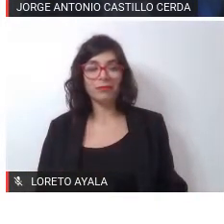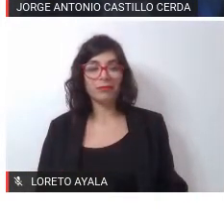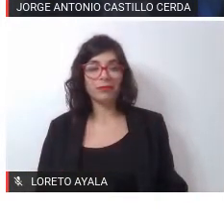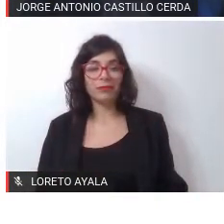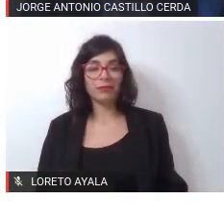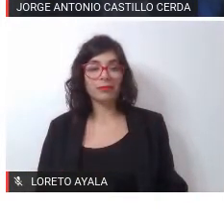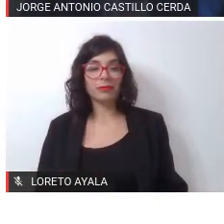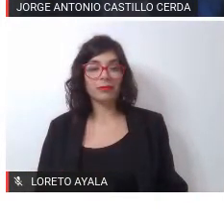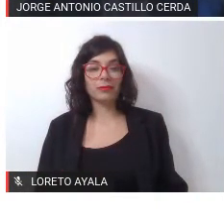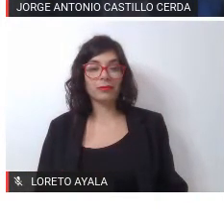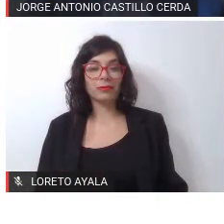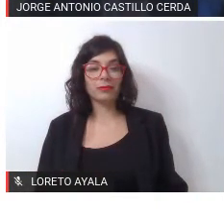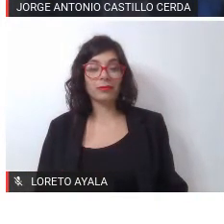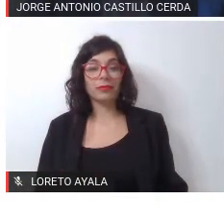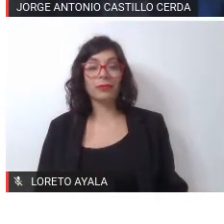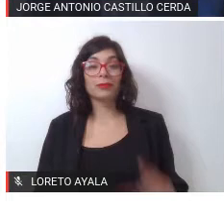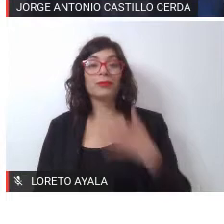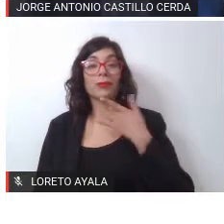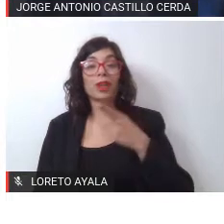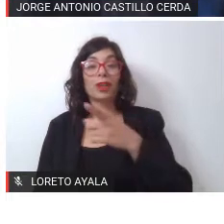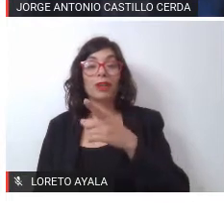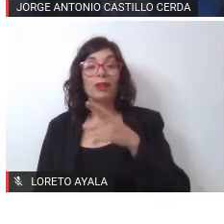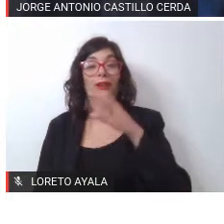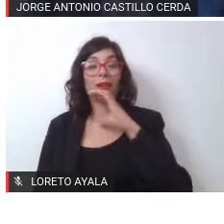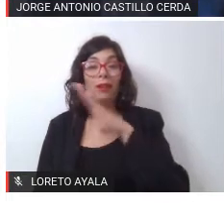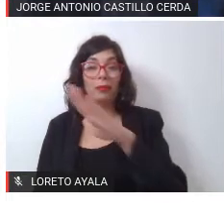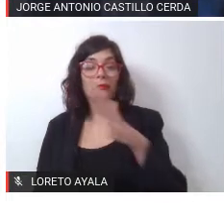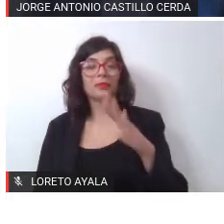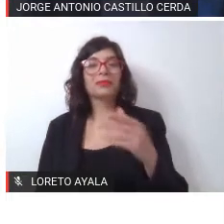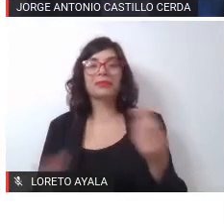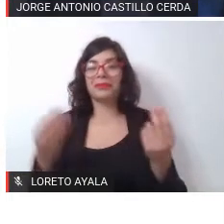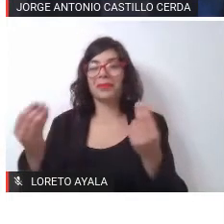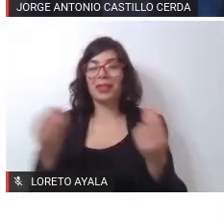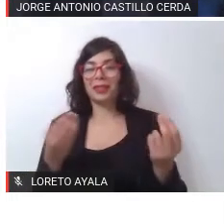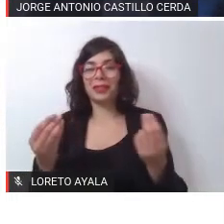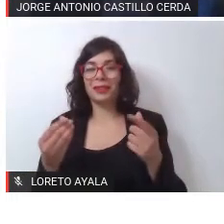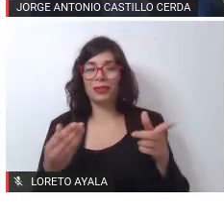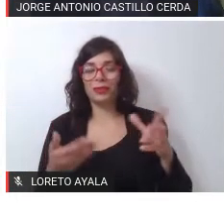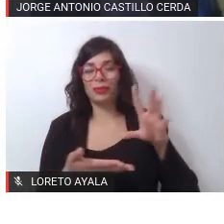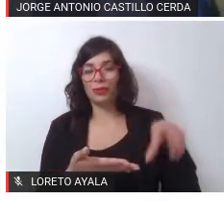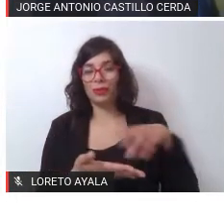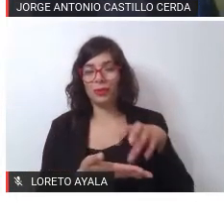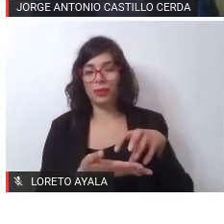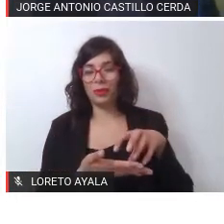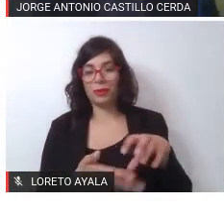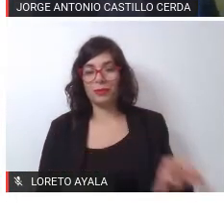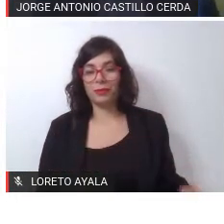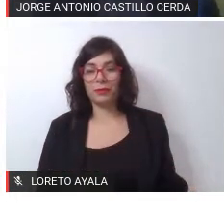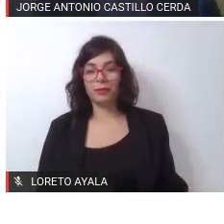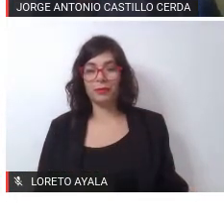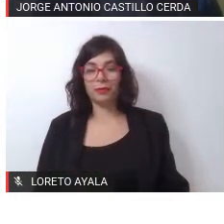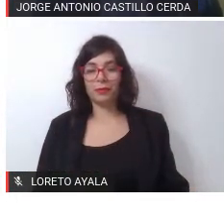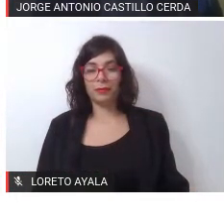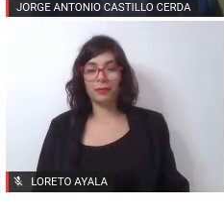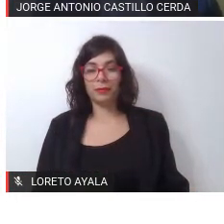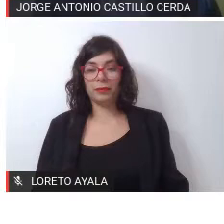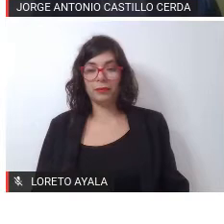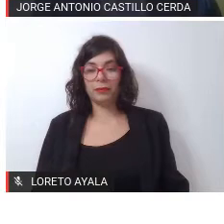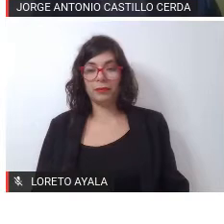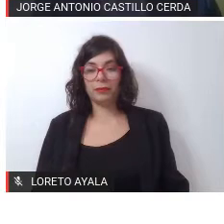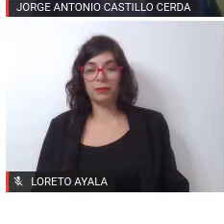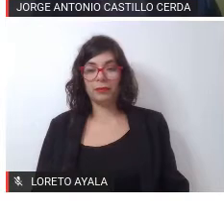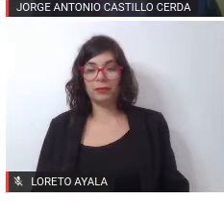el término, lo rural también es urbano. Por lo tanto, como dije al principio, los